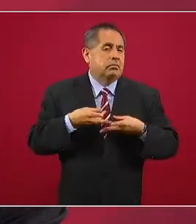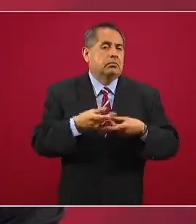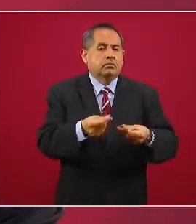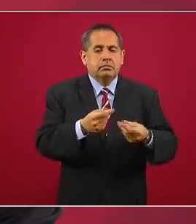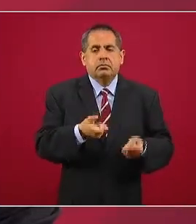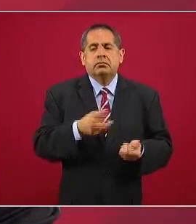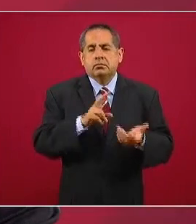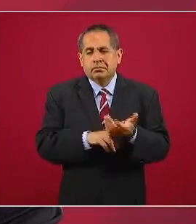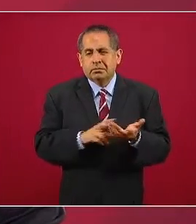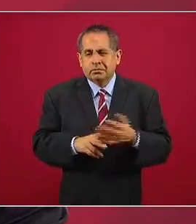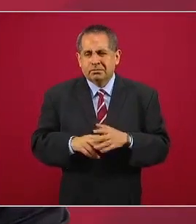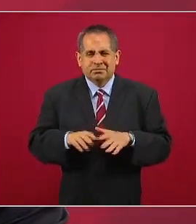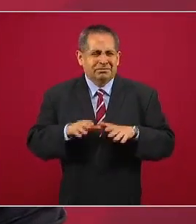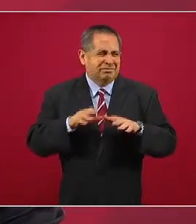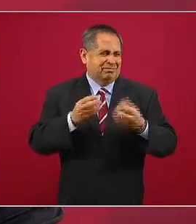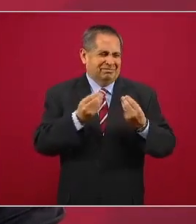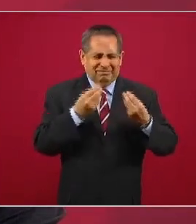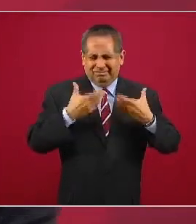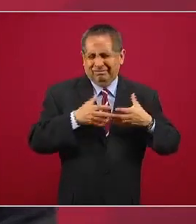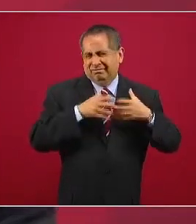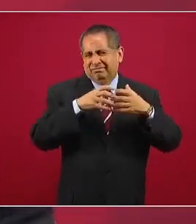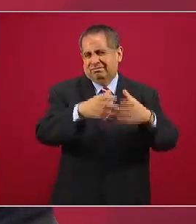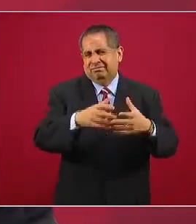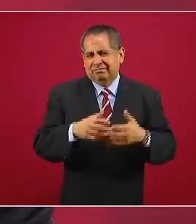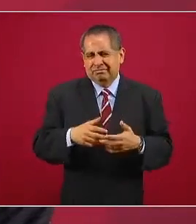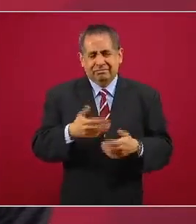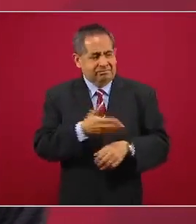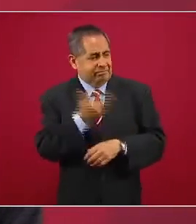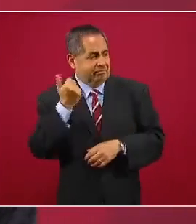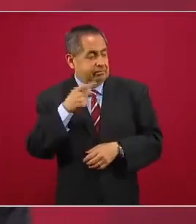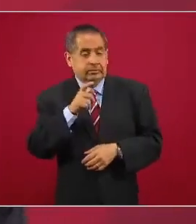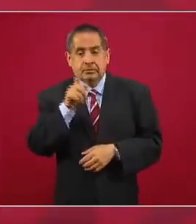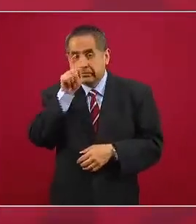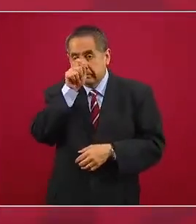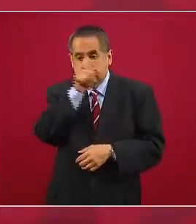que iban los aviones llenos, ¿no? Se llevaban hasta el perico.